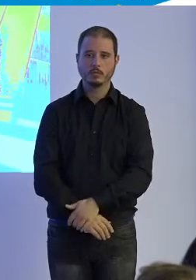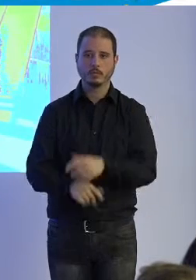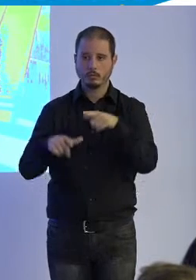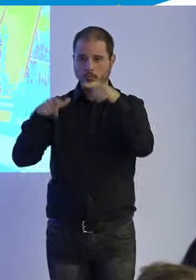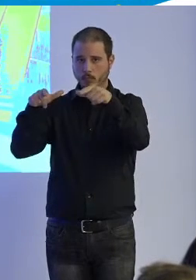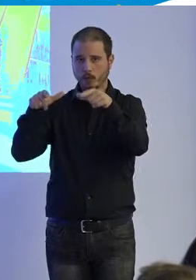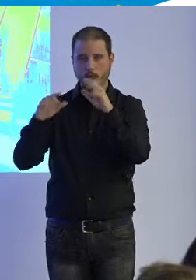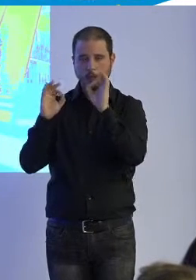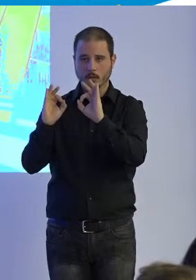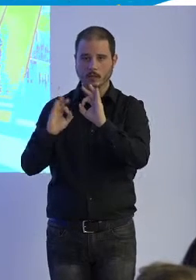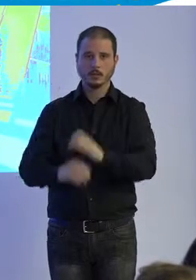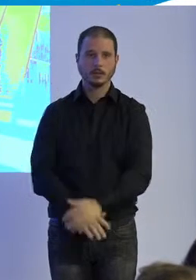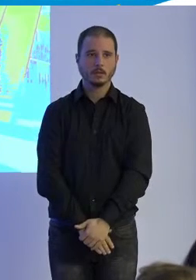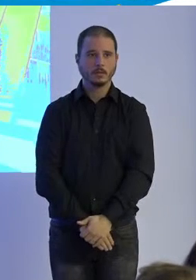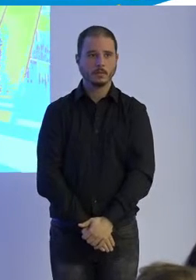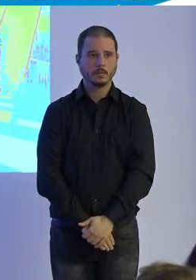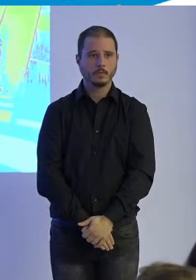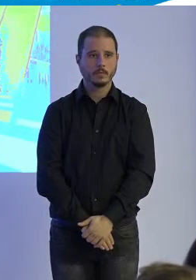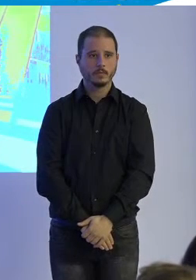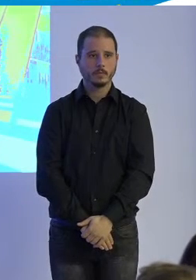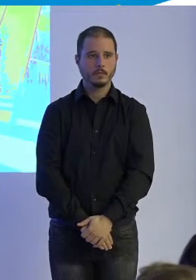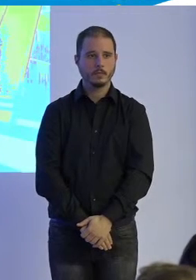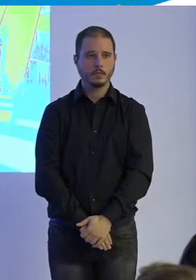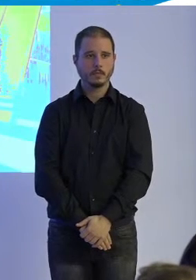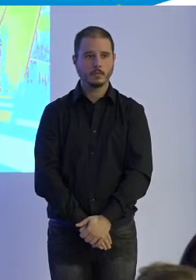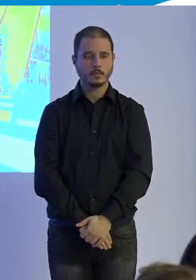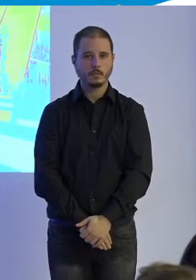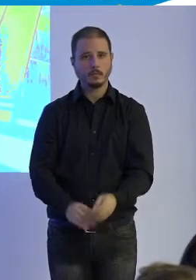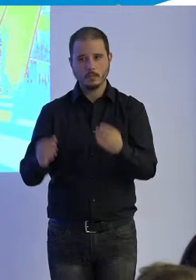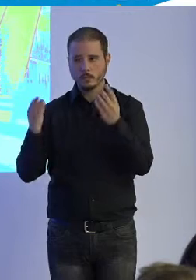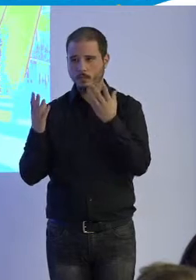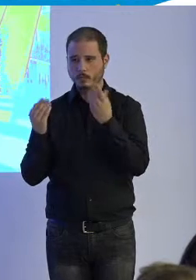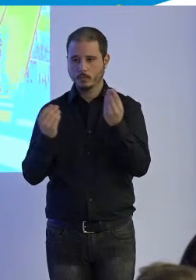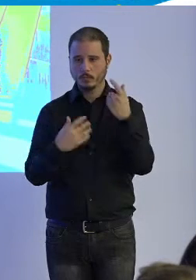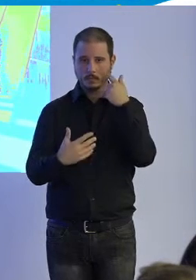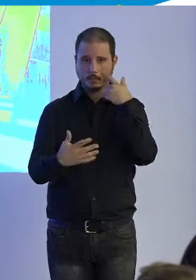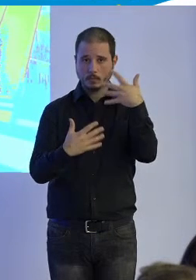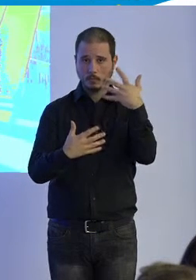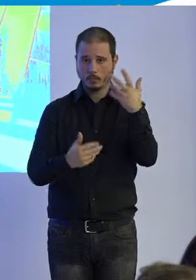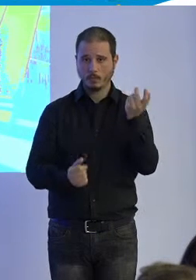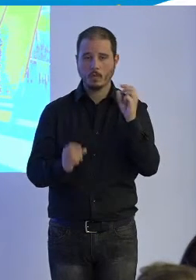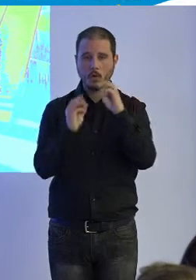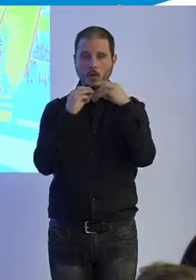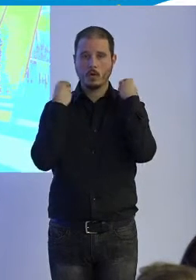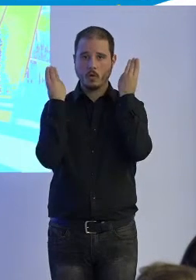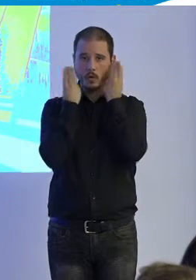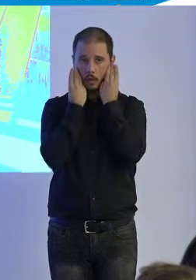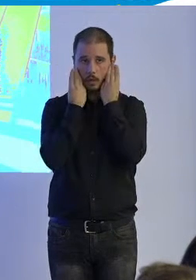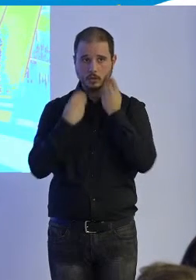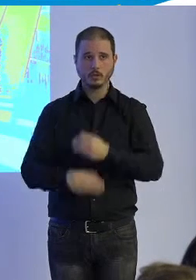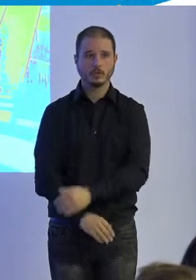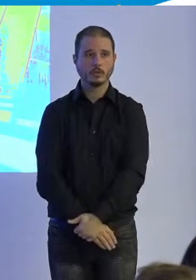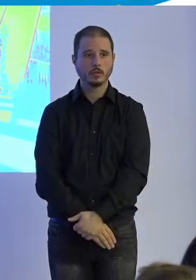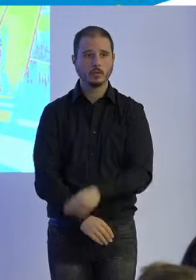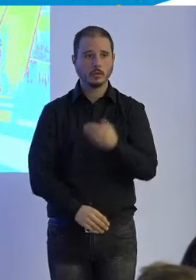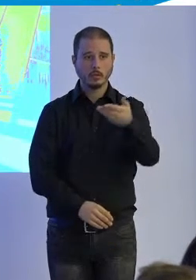portales específicos. Y empiezan a tener muchísimo impacto los congresos. El último Mobile World